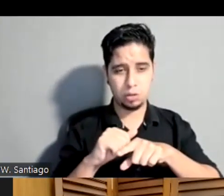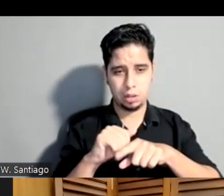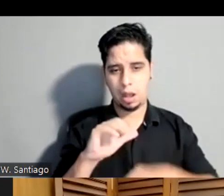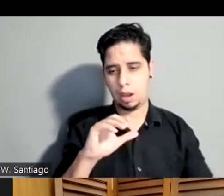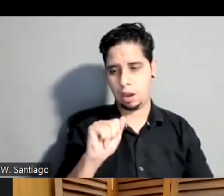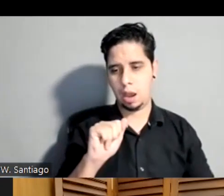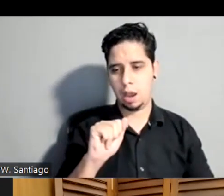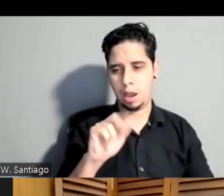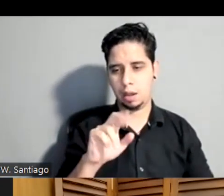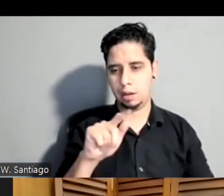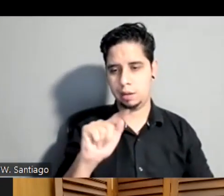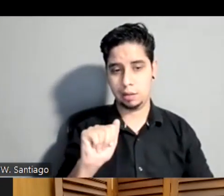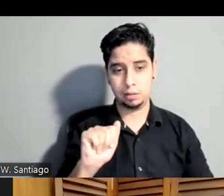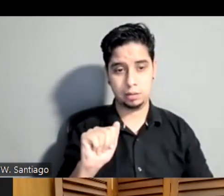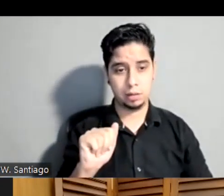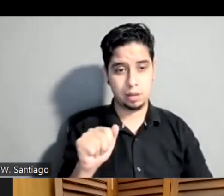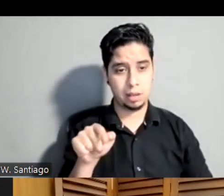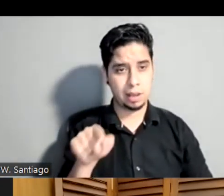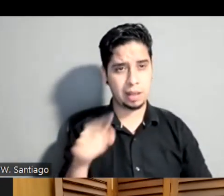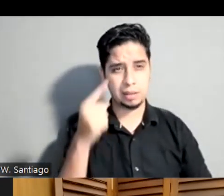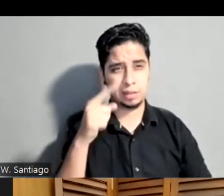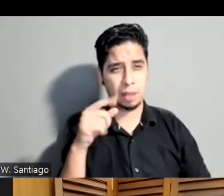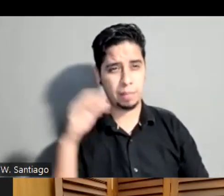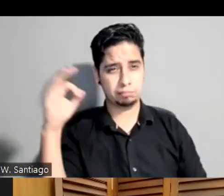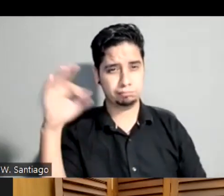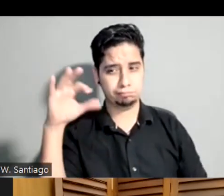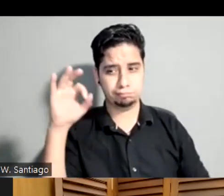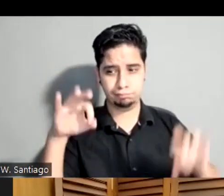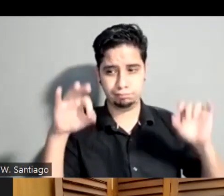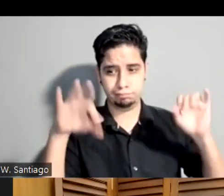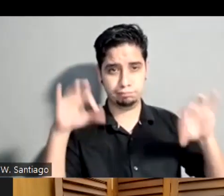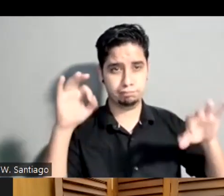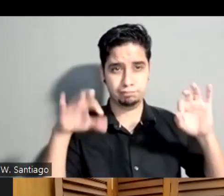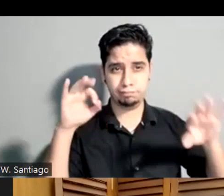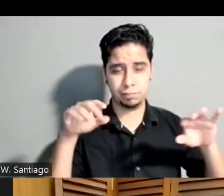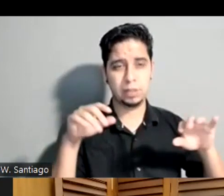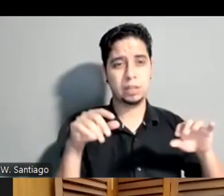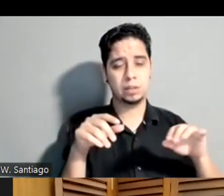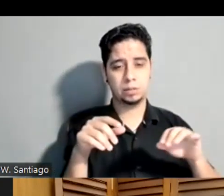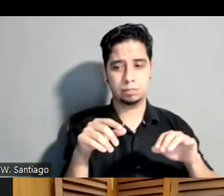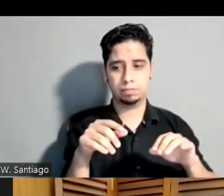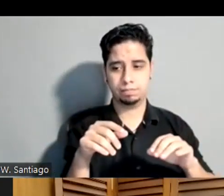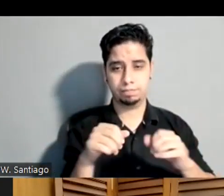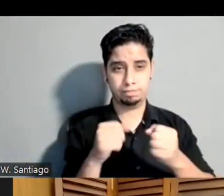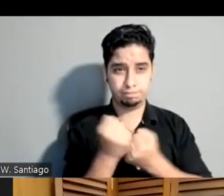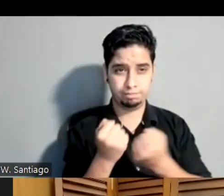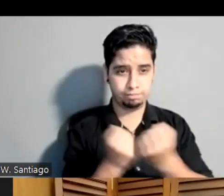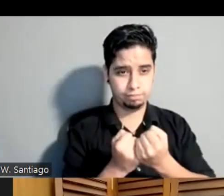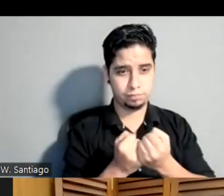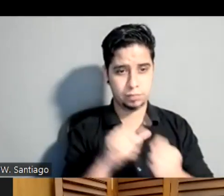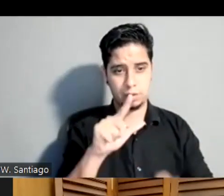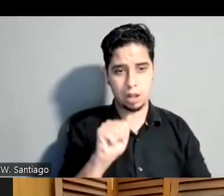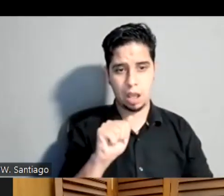Y pues él nos daba siempre esos consejitos, porque obviamente Yoglacomba